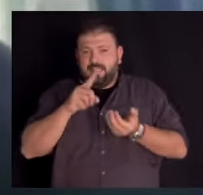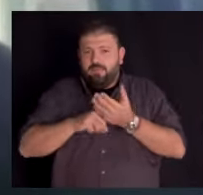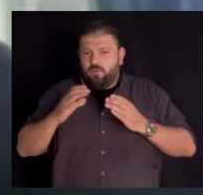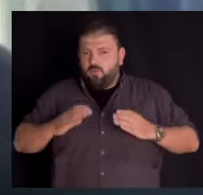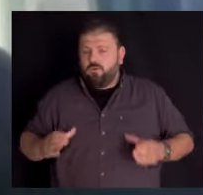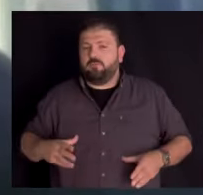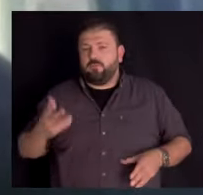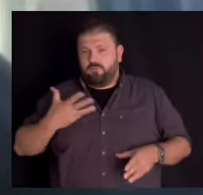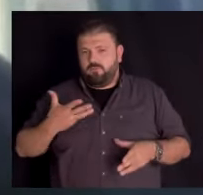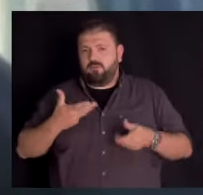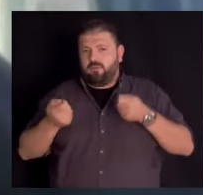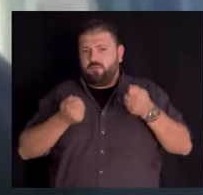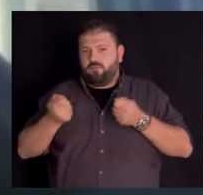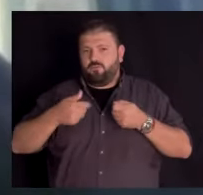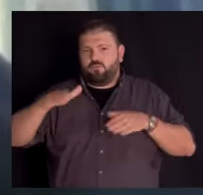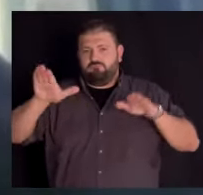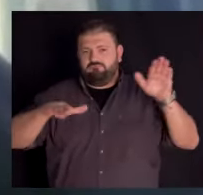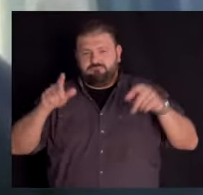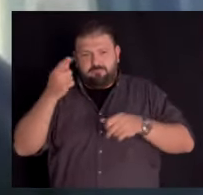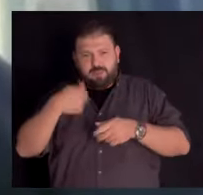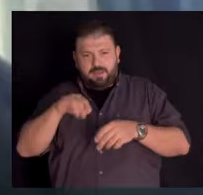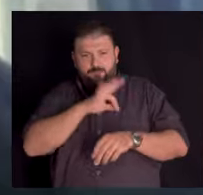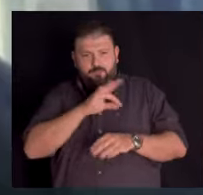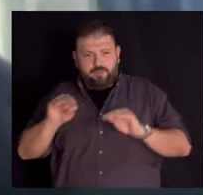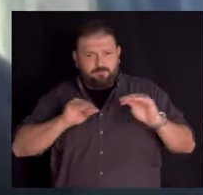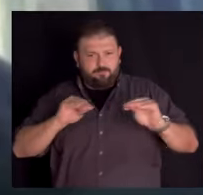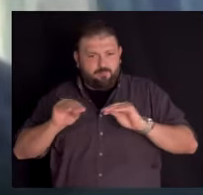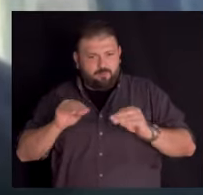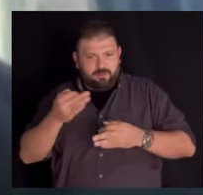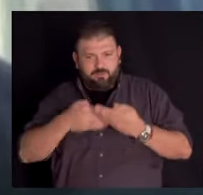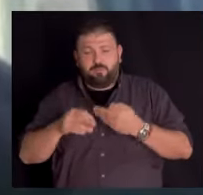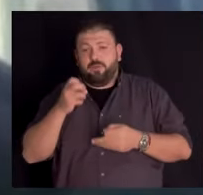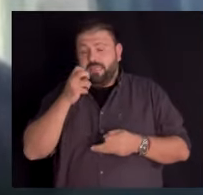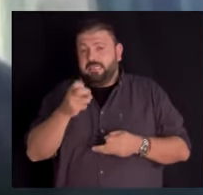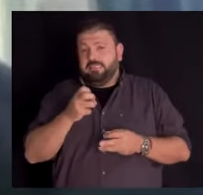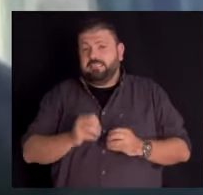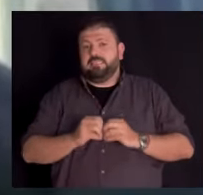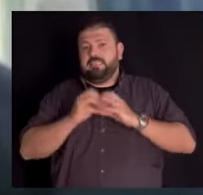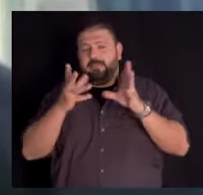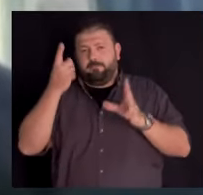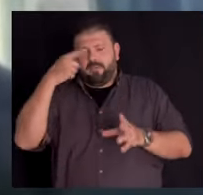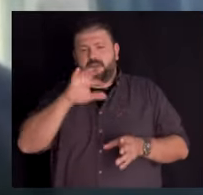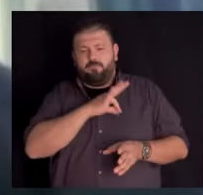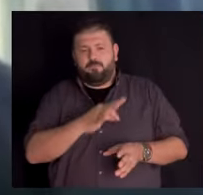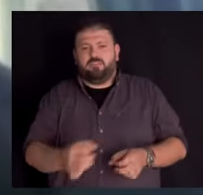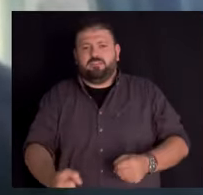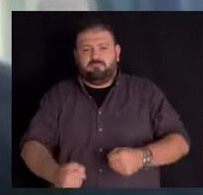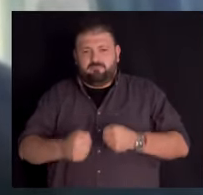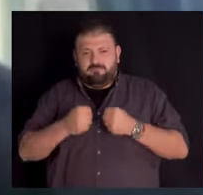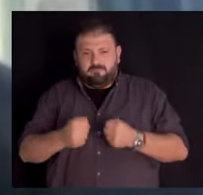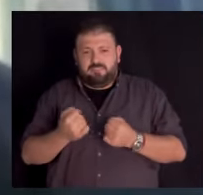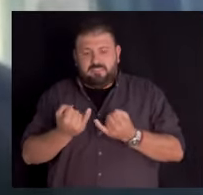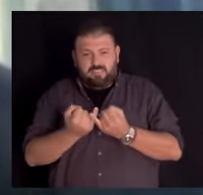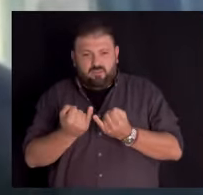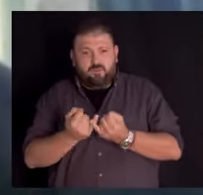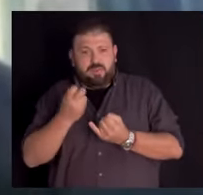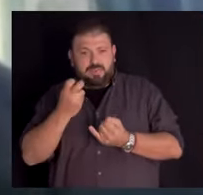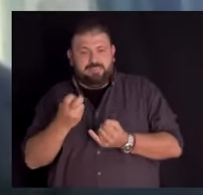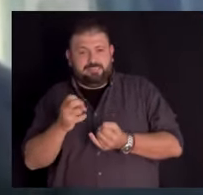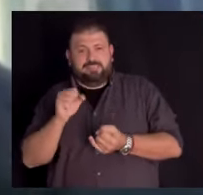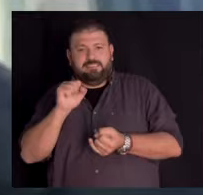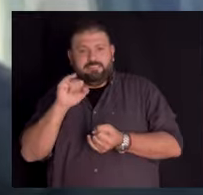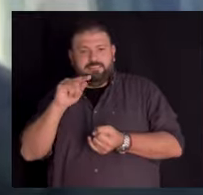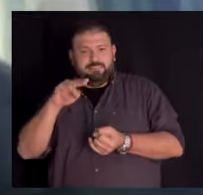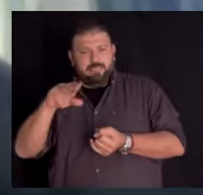obviamente que es una parte fundamental para refortalecer o reforzar el sistema